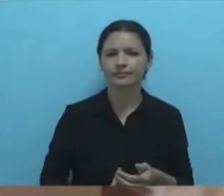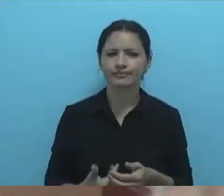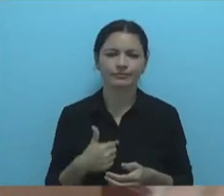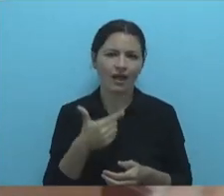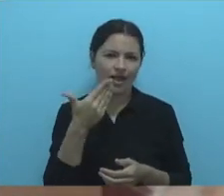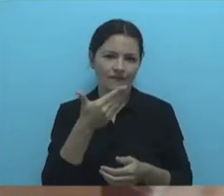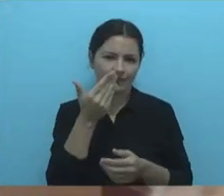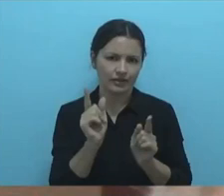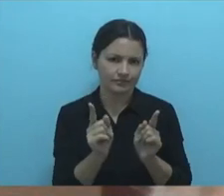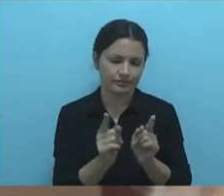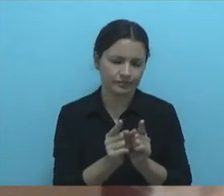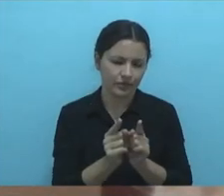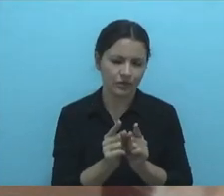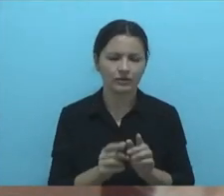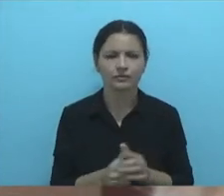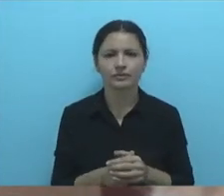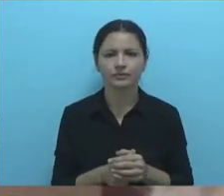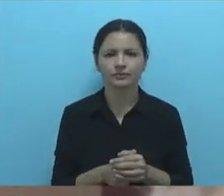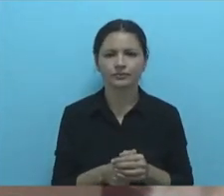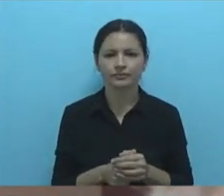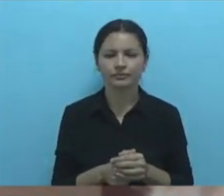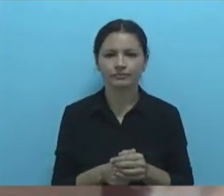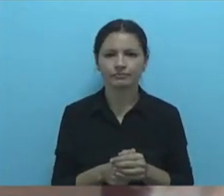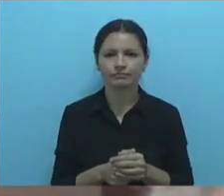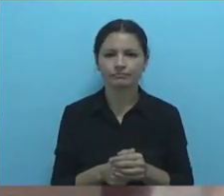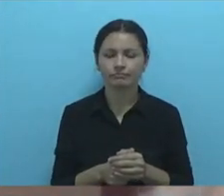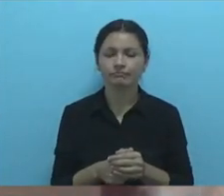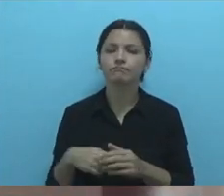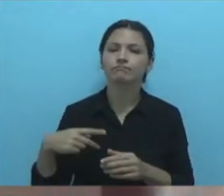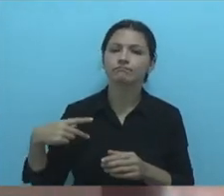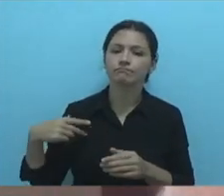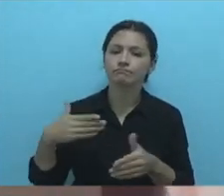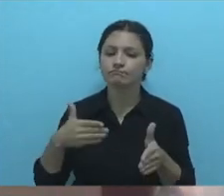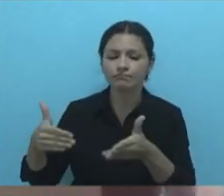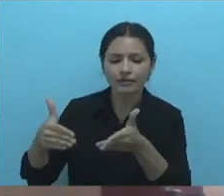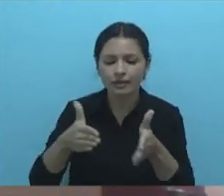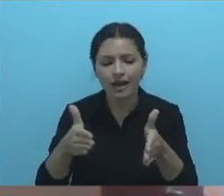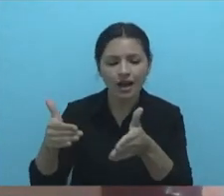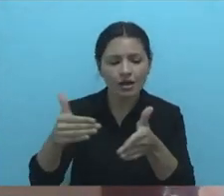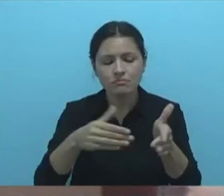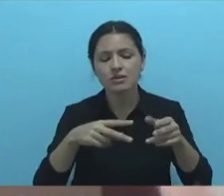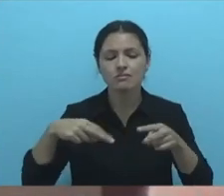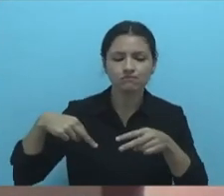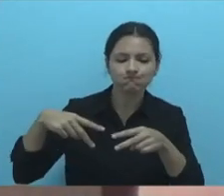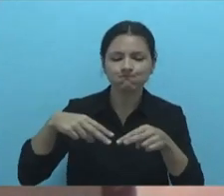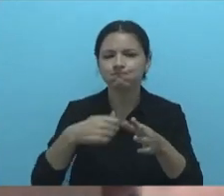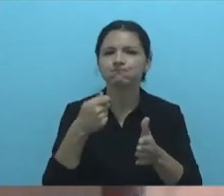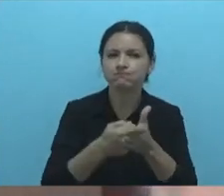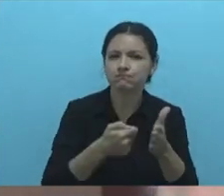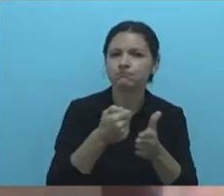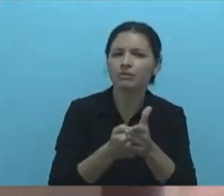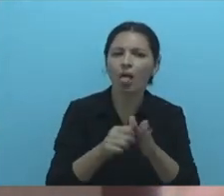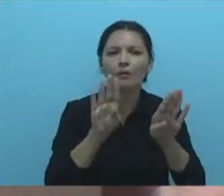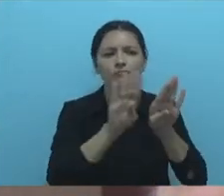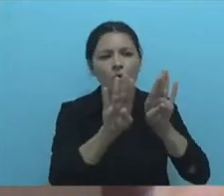breve porque creo que se ha dicho todo la verdad es que es mucho el camino recorrido Cuántas puertas golpearon gastaron las